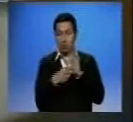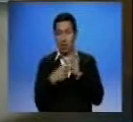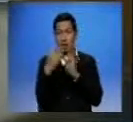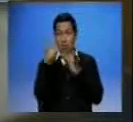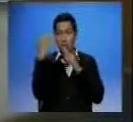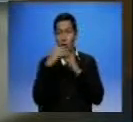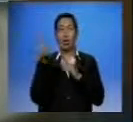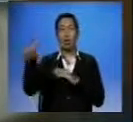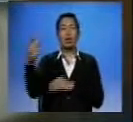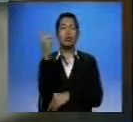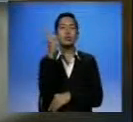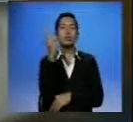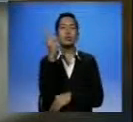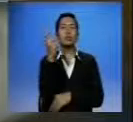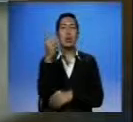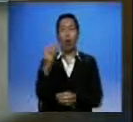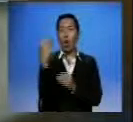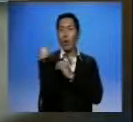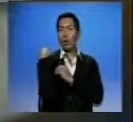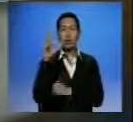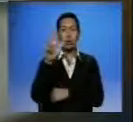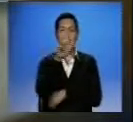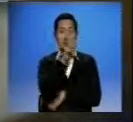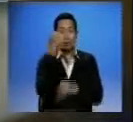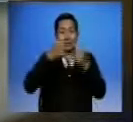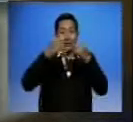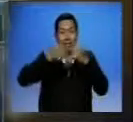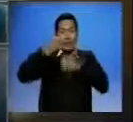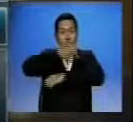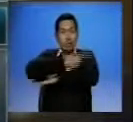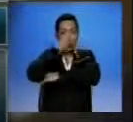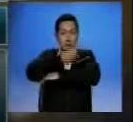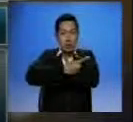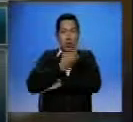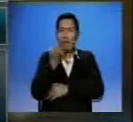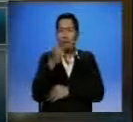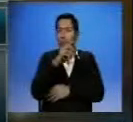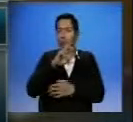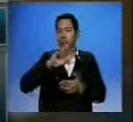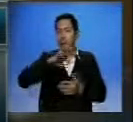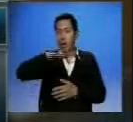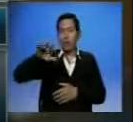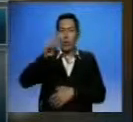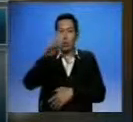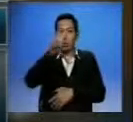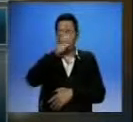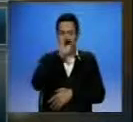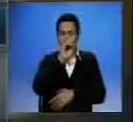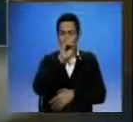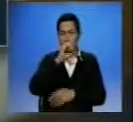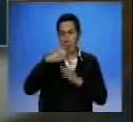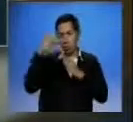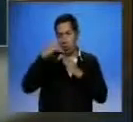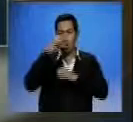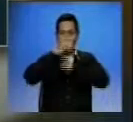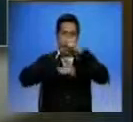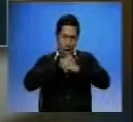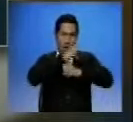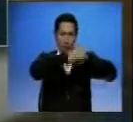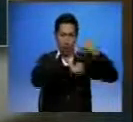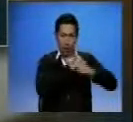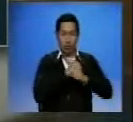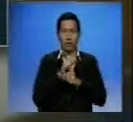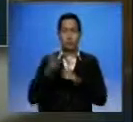pagarán 33 centavos diarios, es decir, 120 dólares al año. Y los predios con avalúo